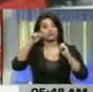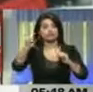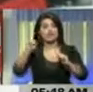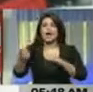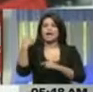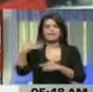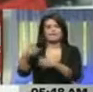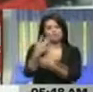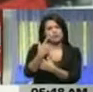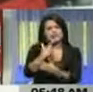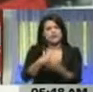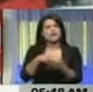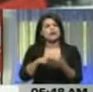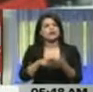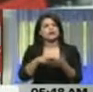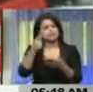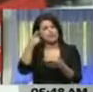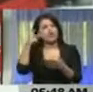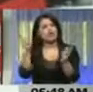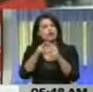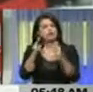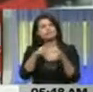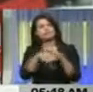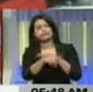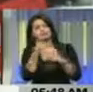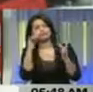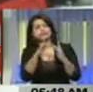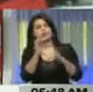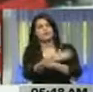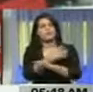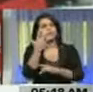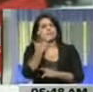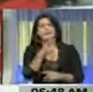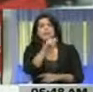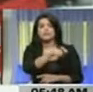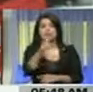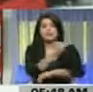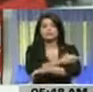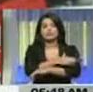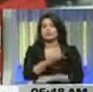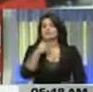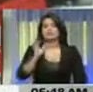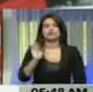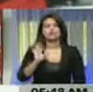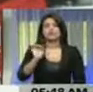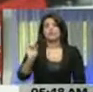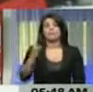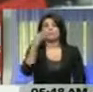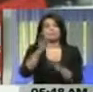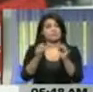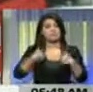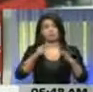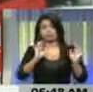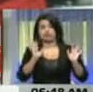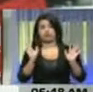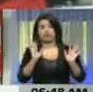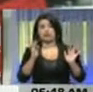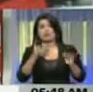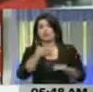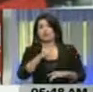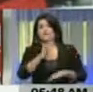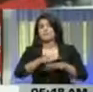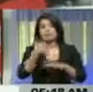algunos vínculos que tiene de conocidos en la derecha venezolana. Y muchas de estas personas de la derecha han dicho, no, yo no voy el 1 de septiembre, porque imagínense ustedes qué